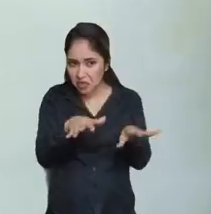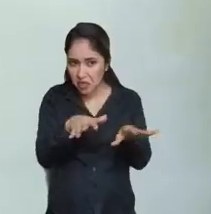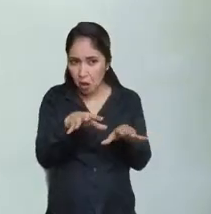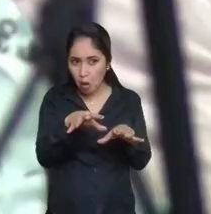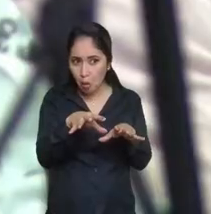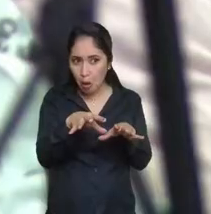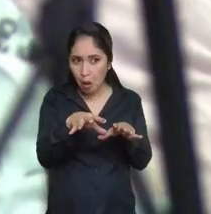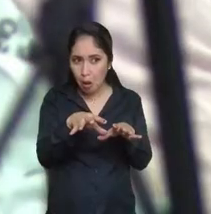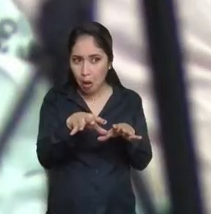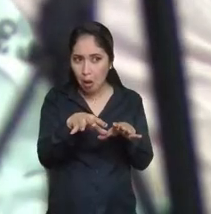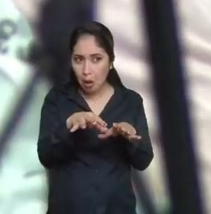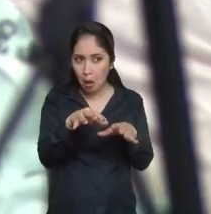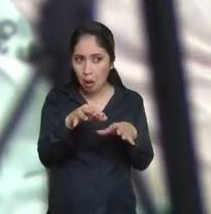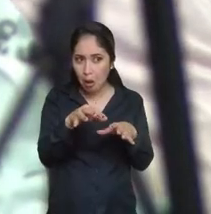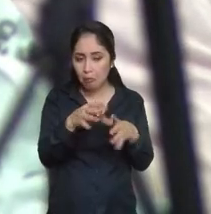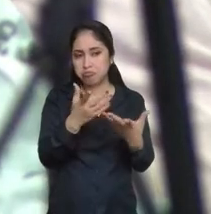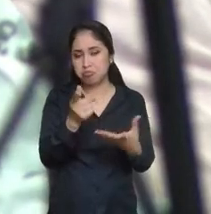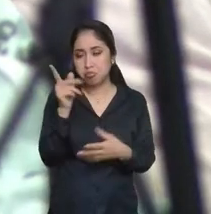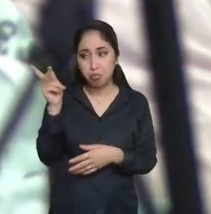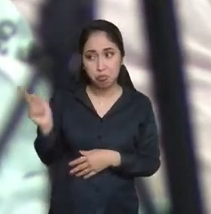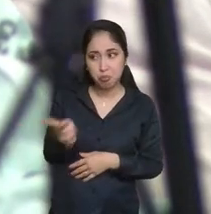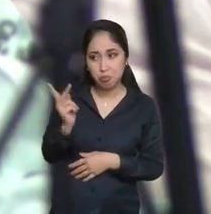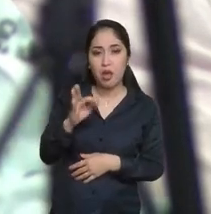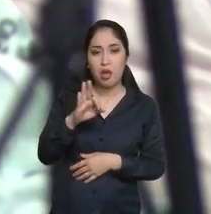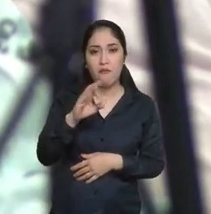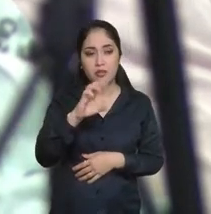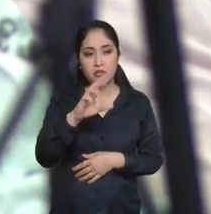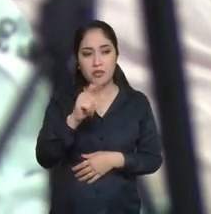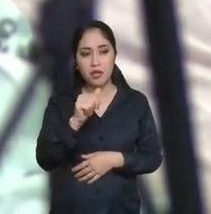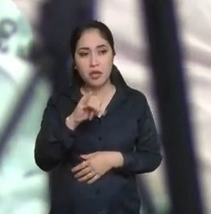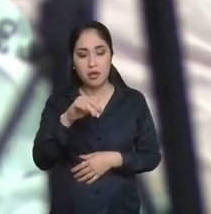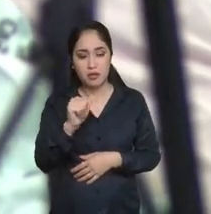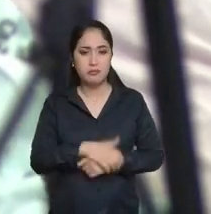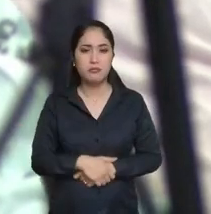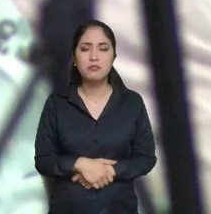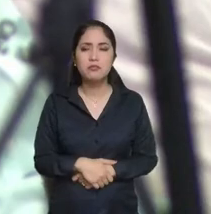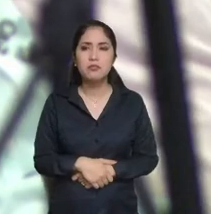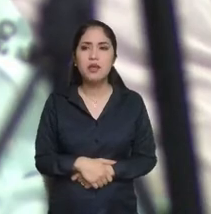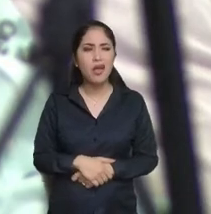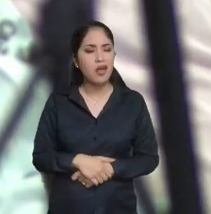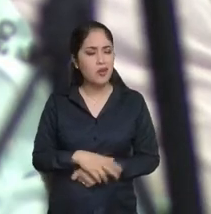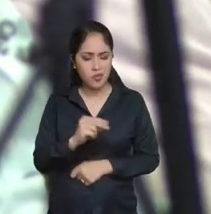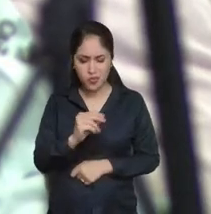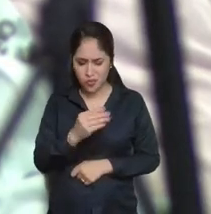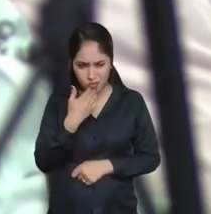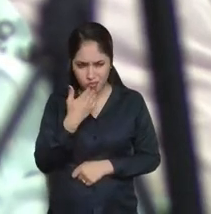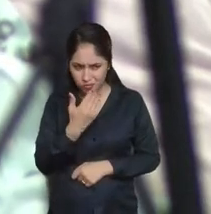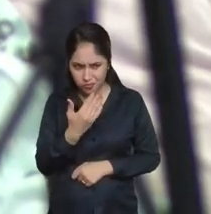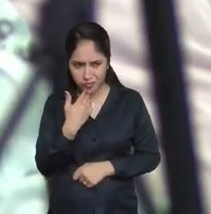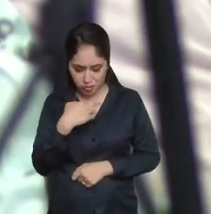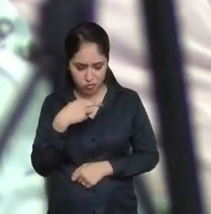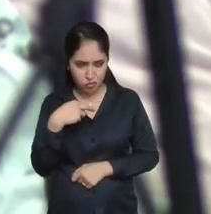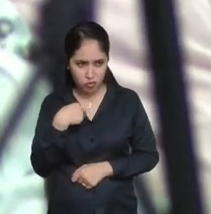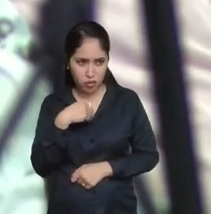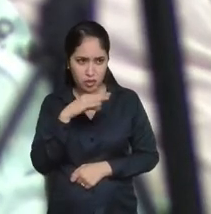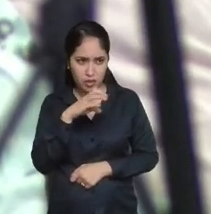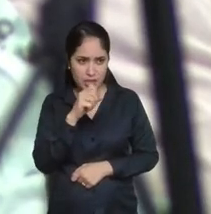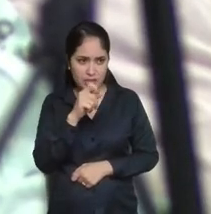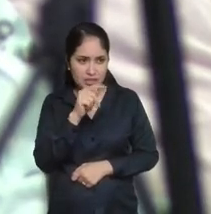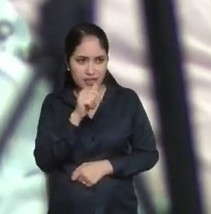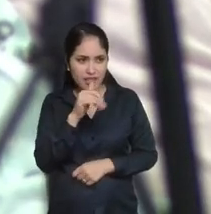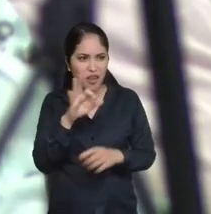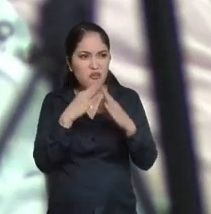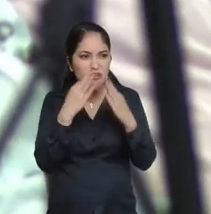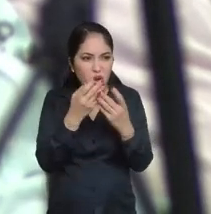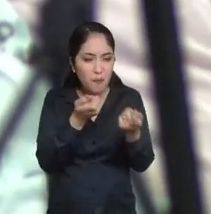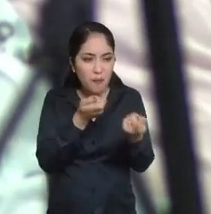No, estamos bien en las estrategias. Sí. que denunciaron